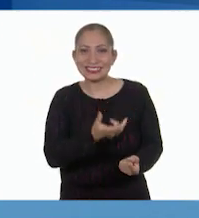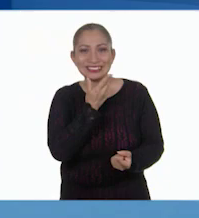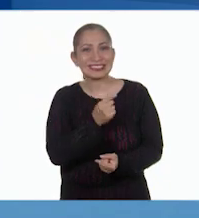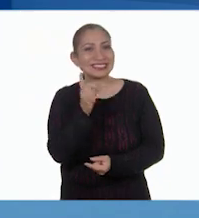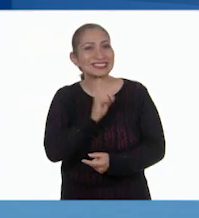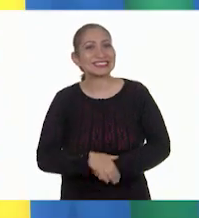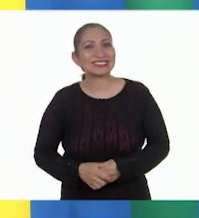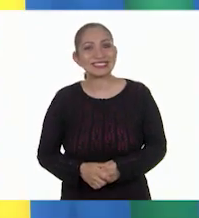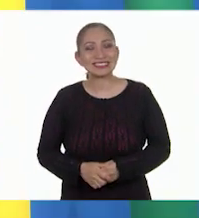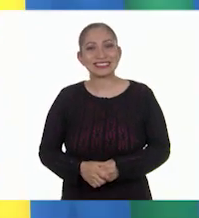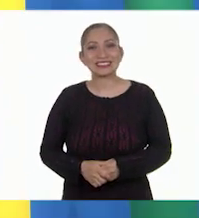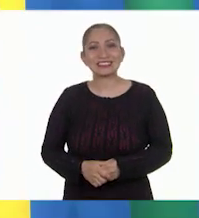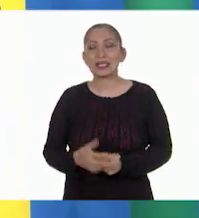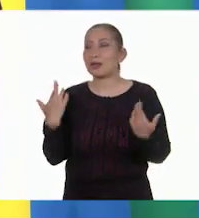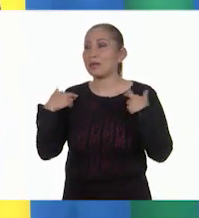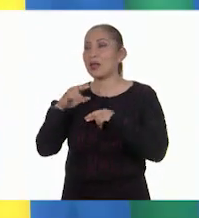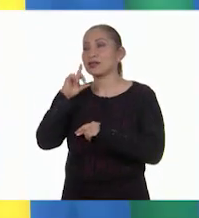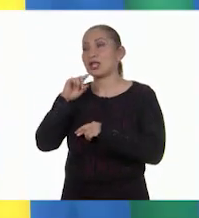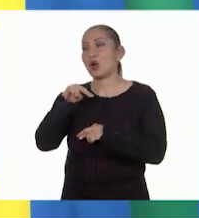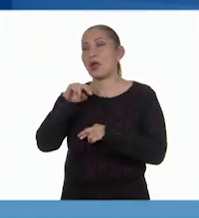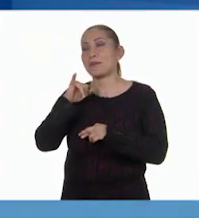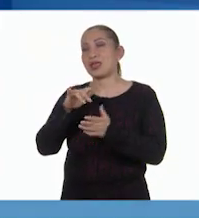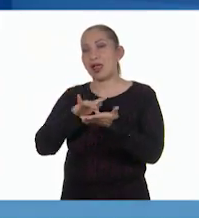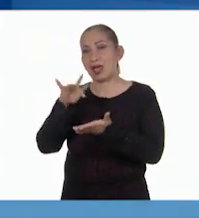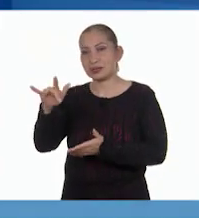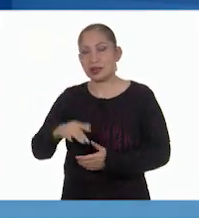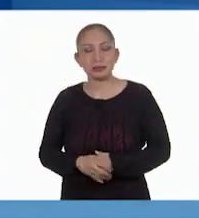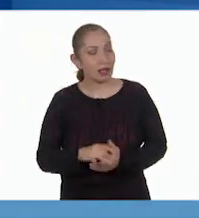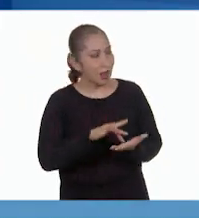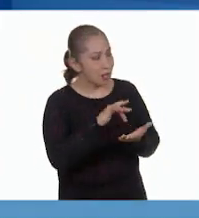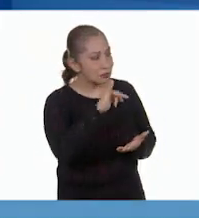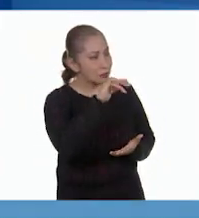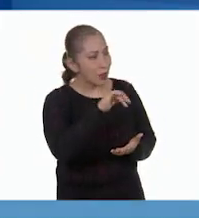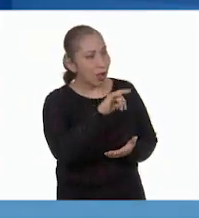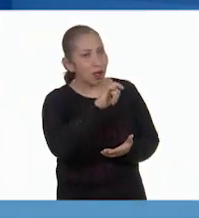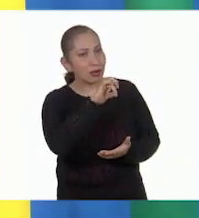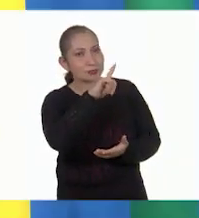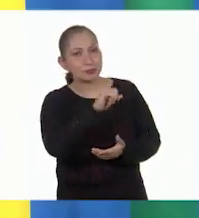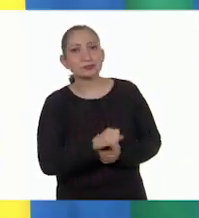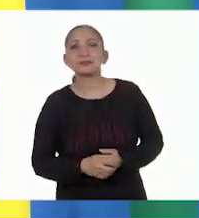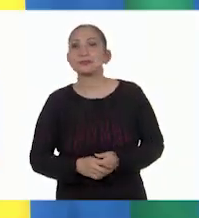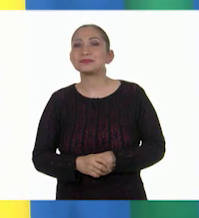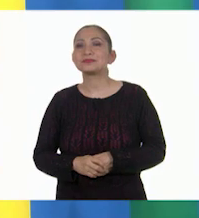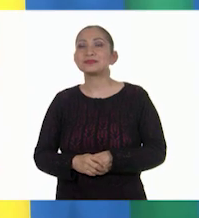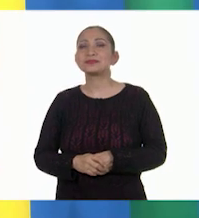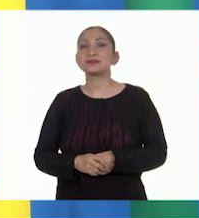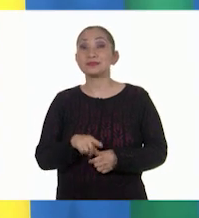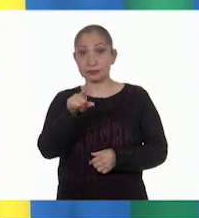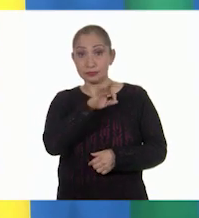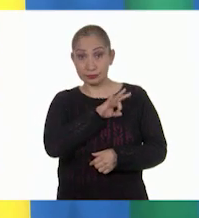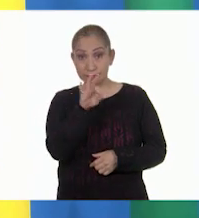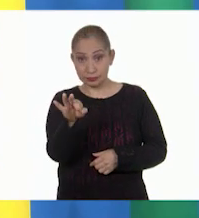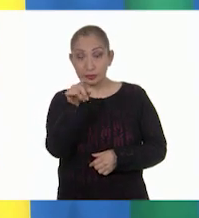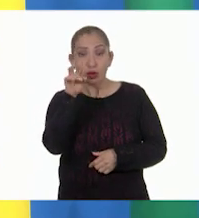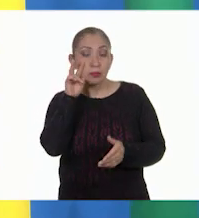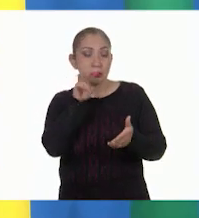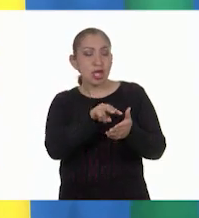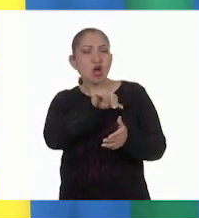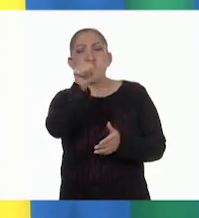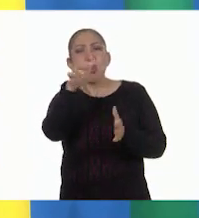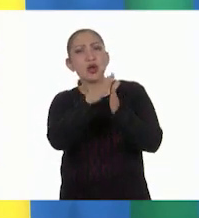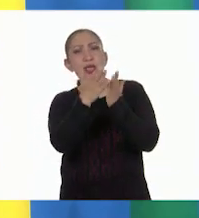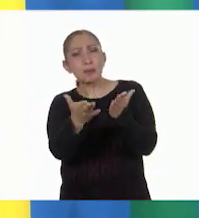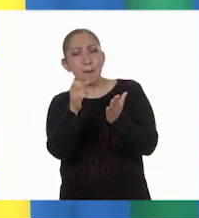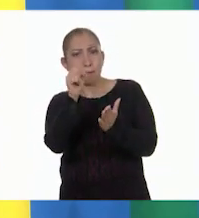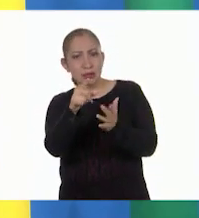niños. Maestra Noemí, muchísimas gracias. Gracias, Juan Carlos. Si te es posible, consulta otros libros